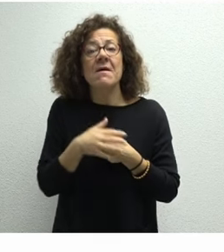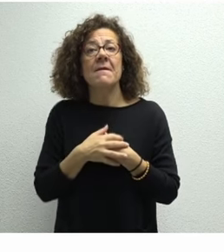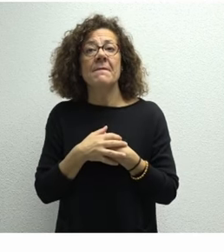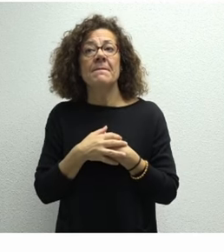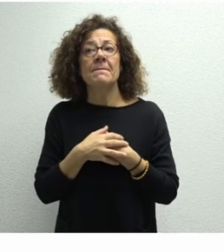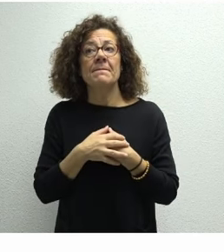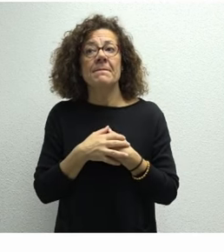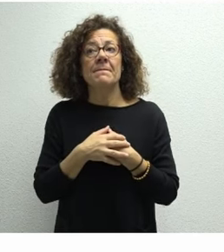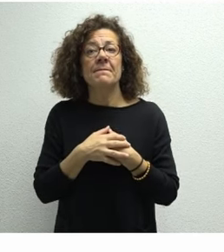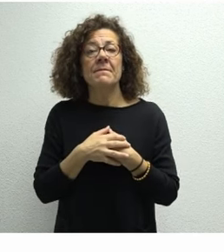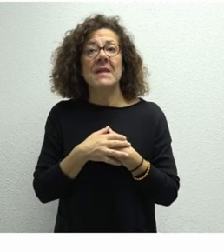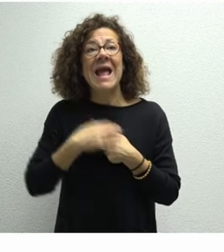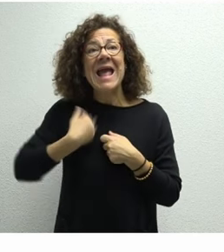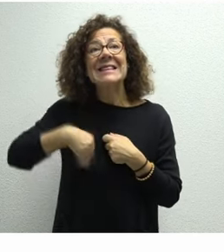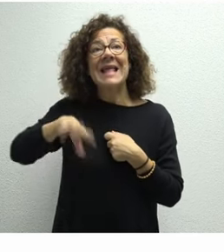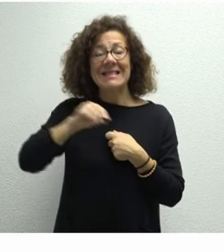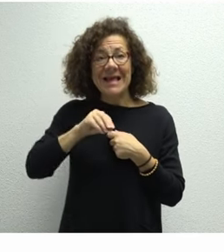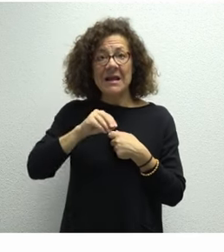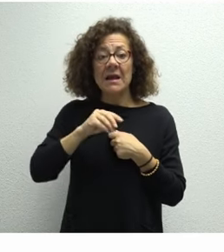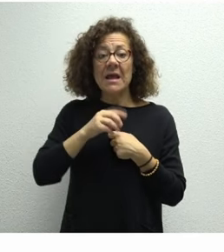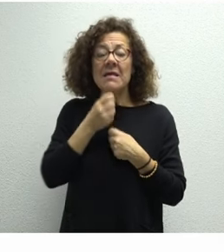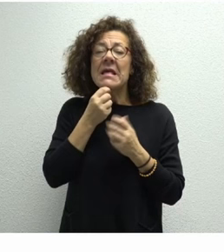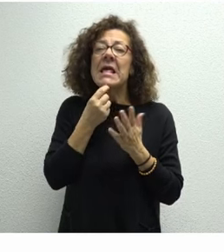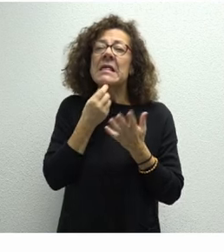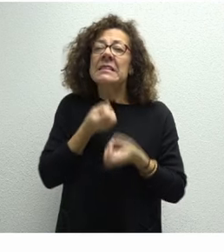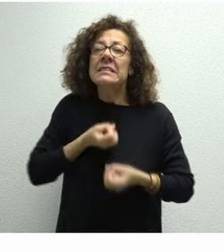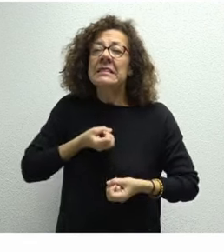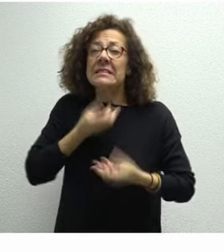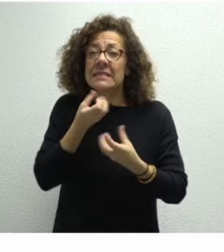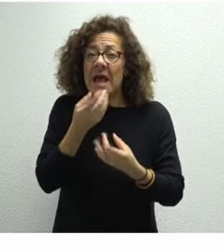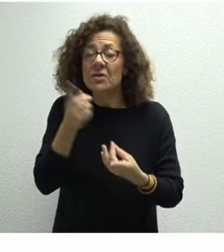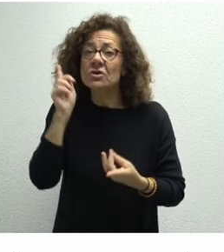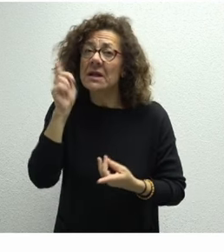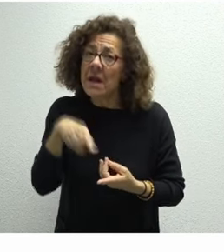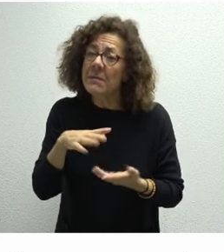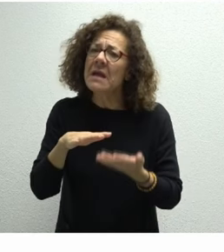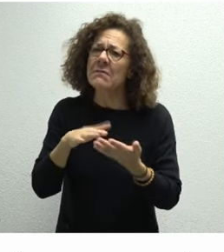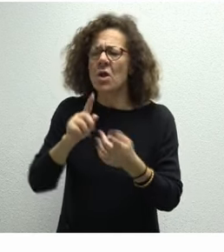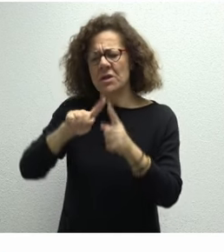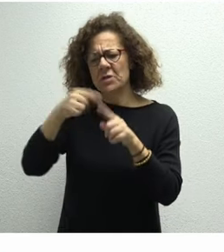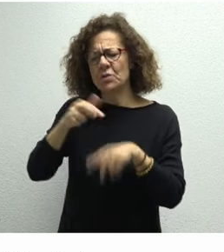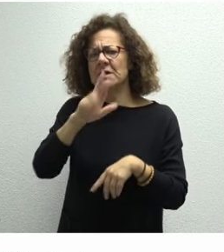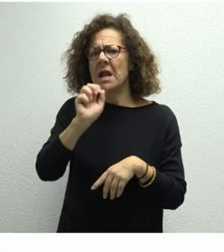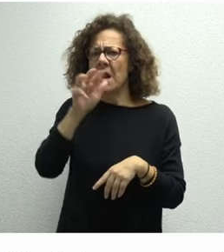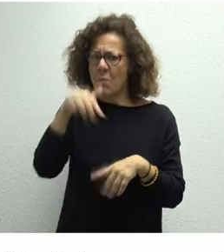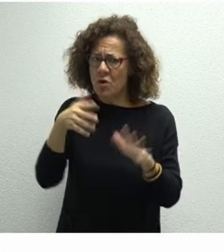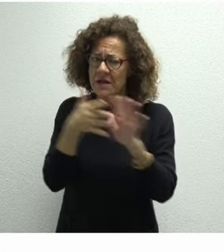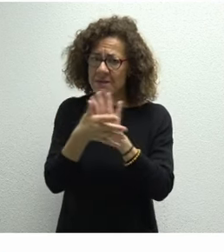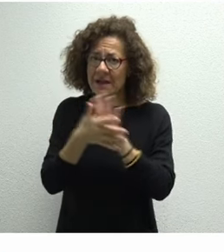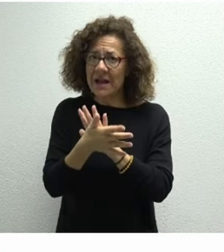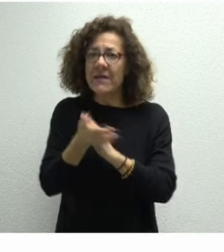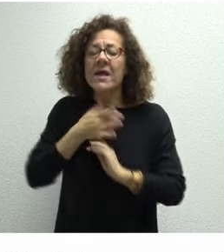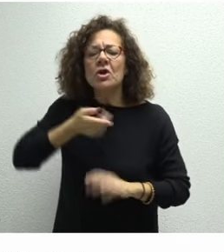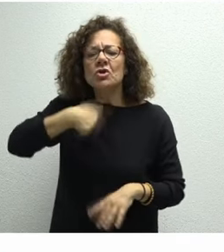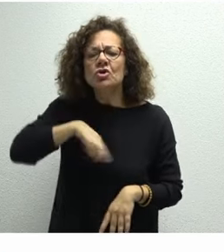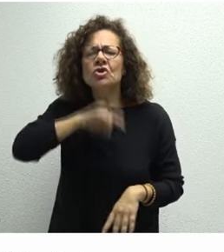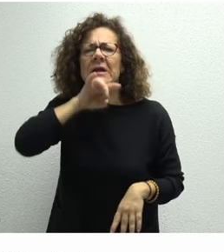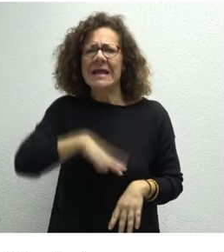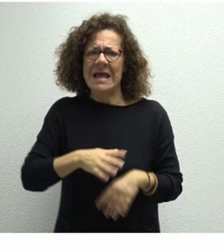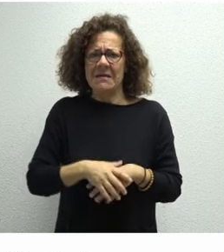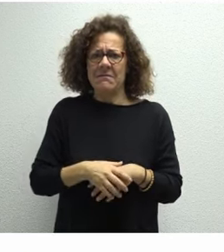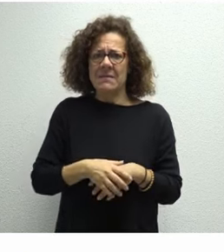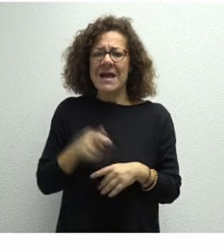de comprender y tener datos sobre todo que también incidirá sobre ello sobre Quiénes somos no Quién es